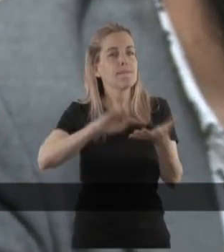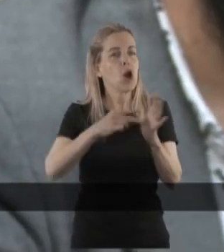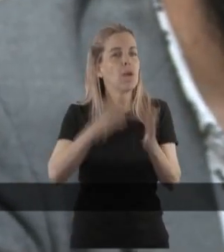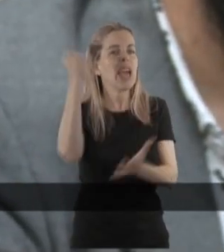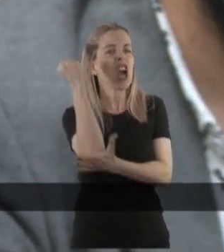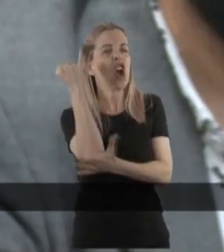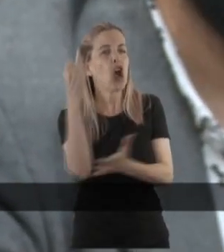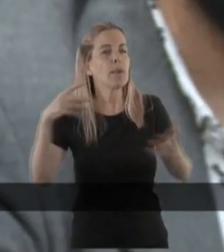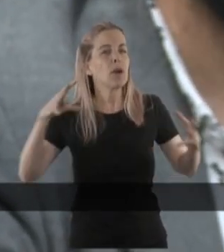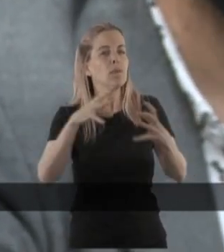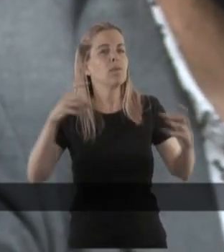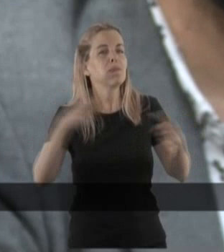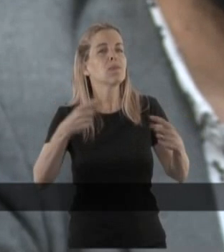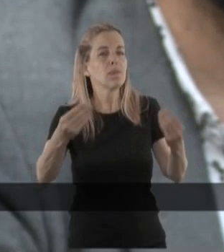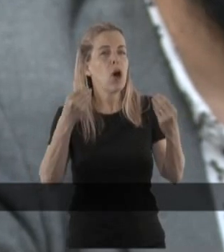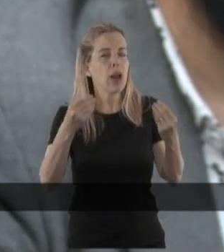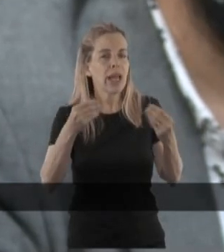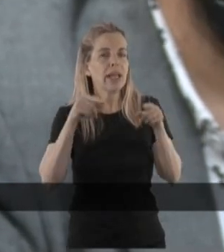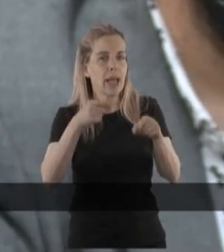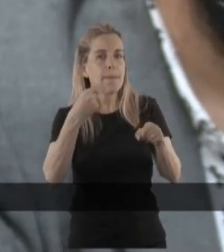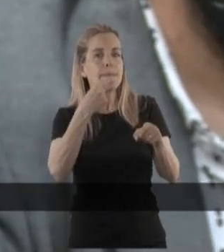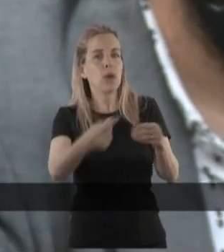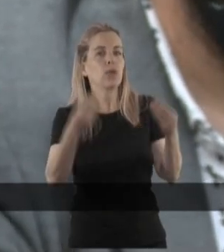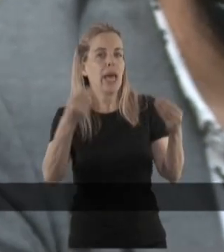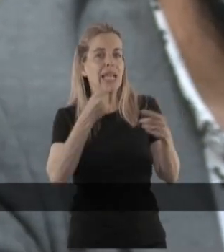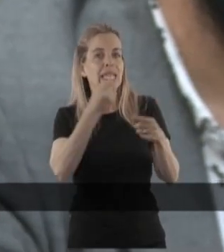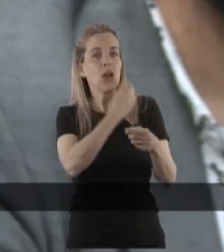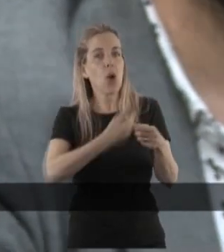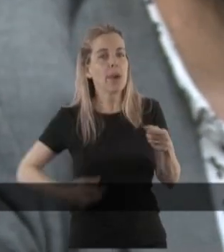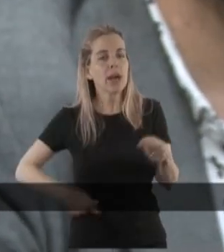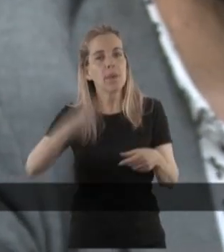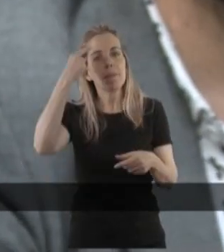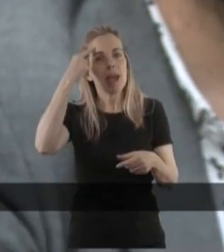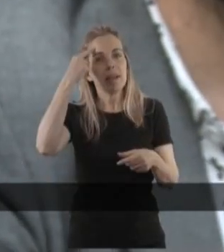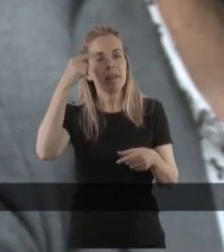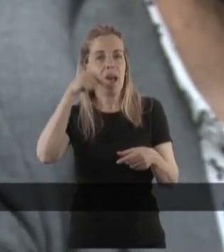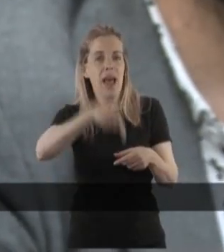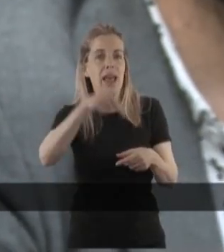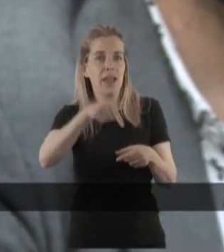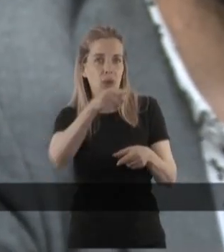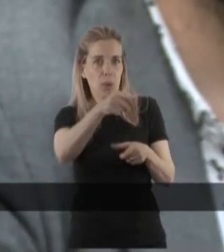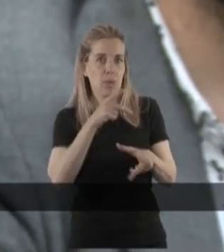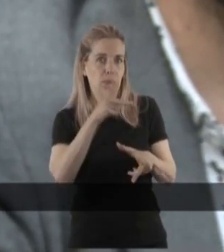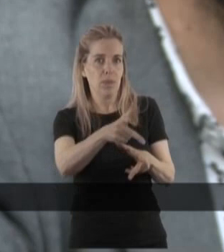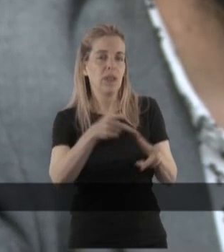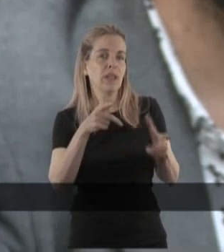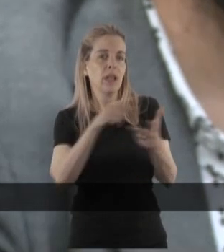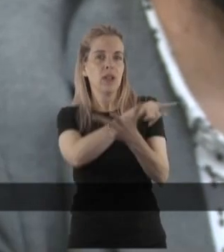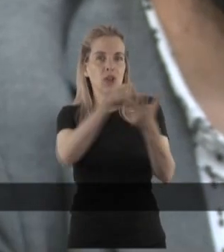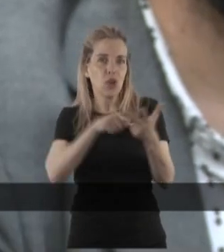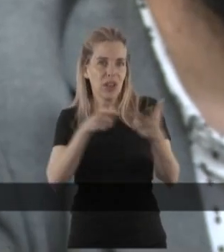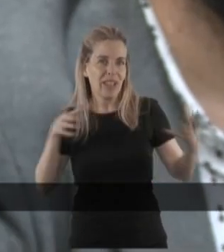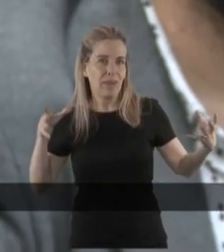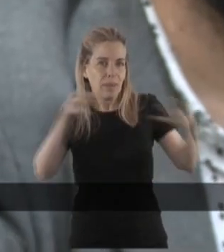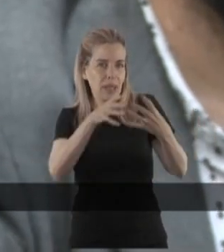La pregunta es si dentro de esta situación el gobierno considera que esta mesa que dijo recién que se va a